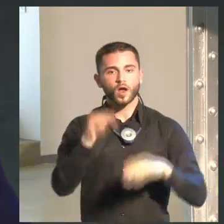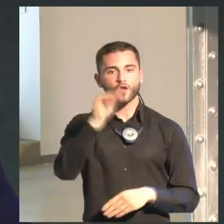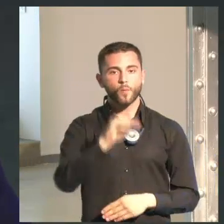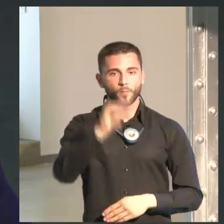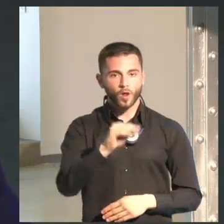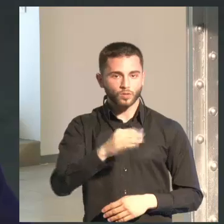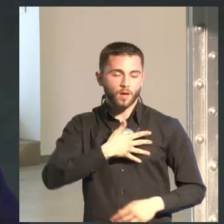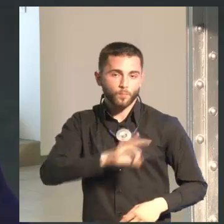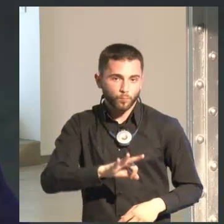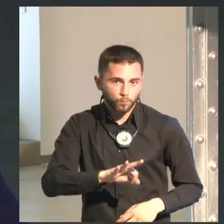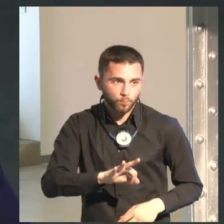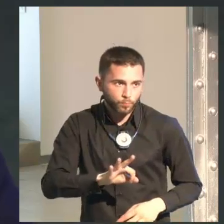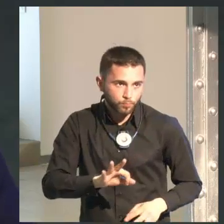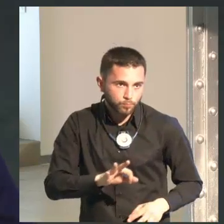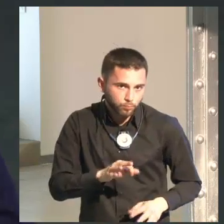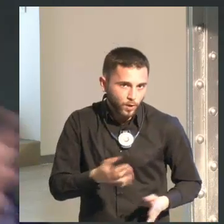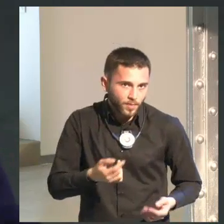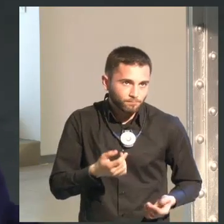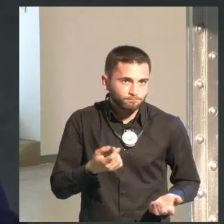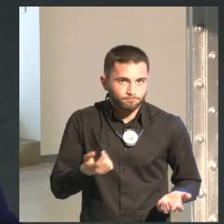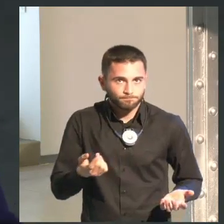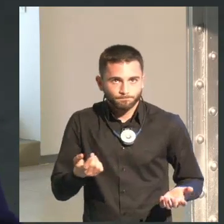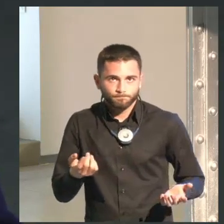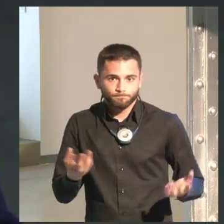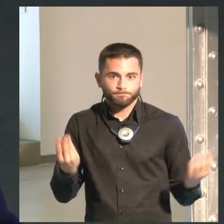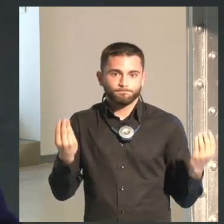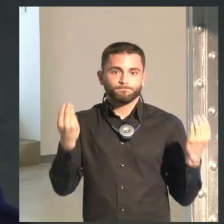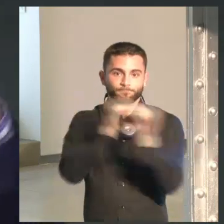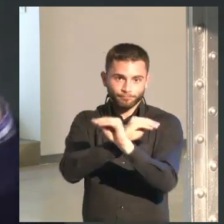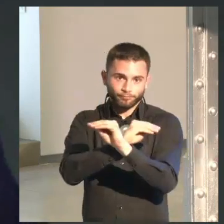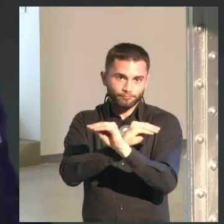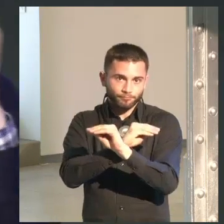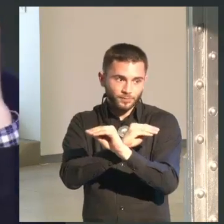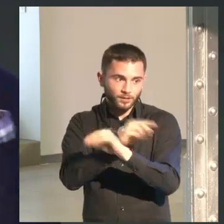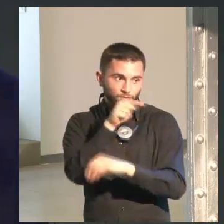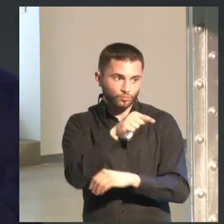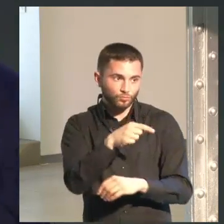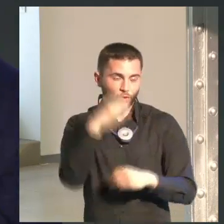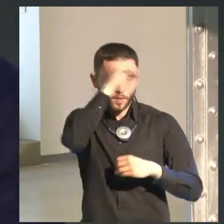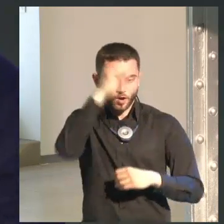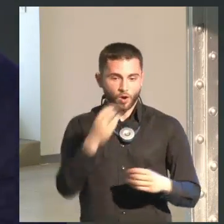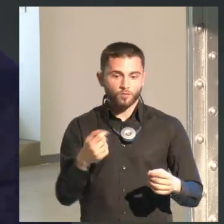probablemente no piensen como tú planteas. No sé, mi opinión.